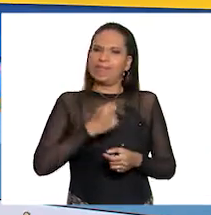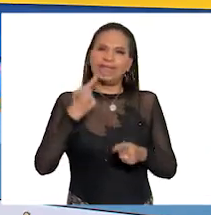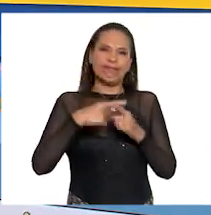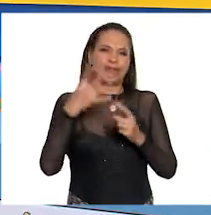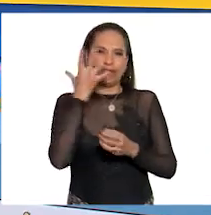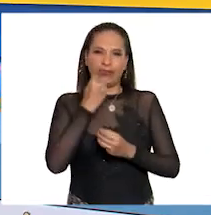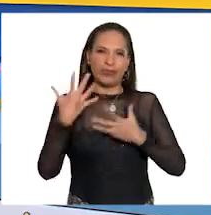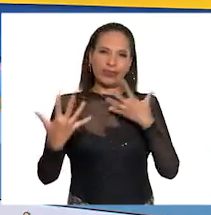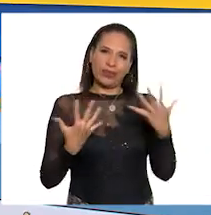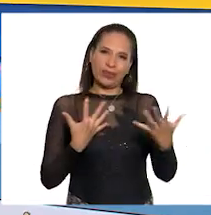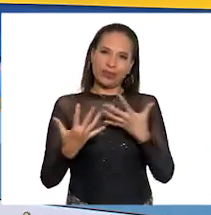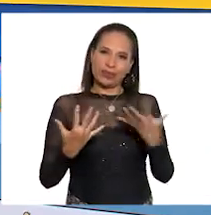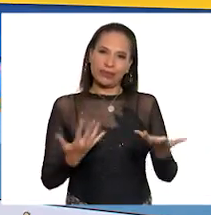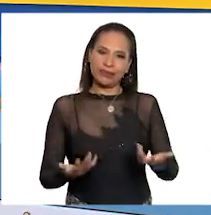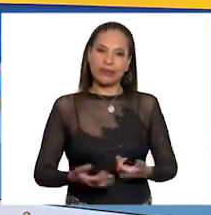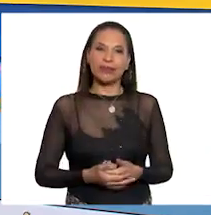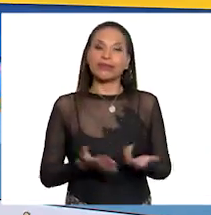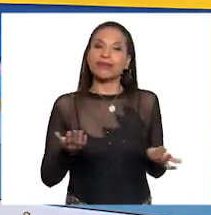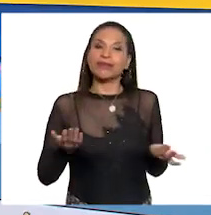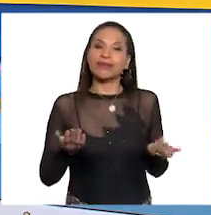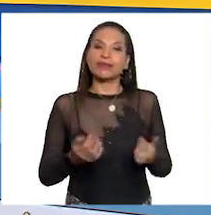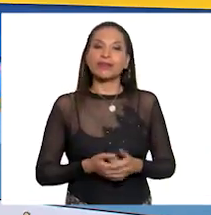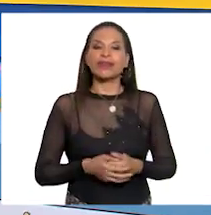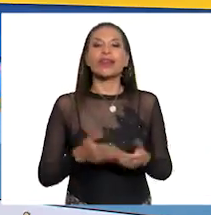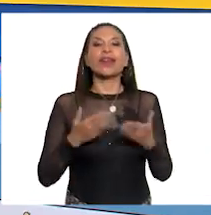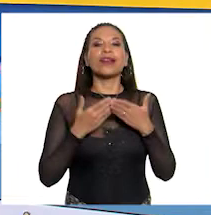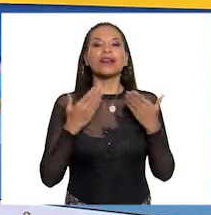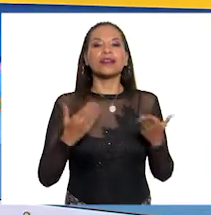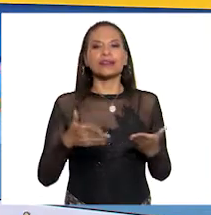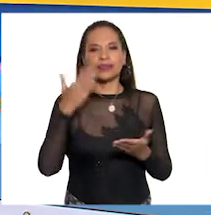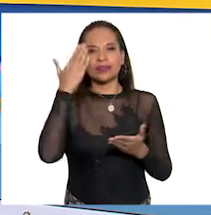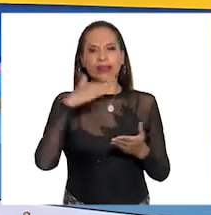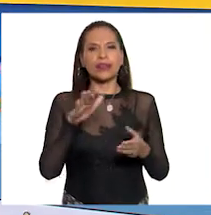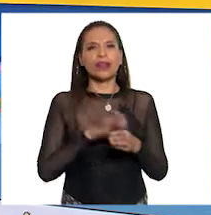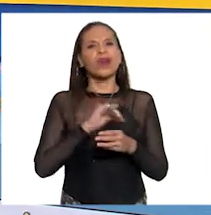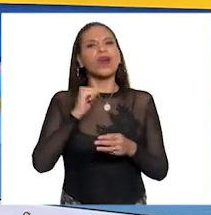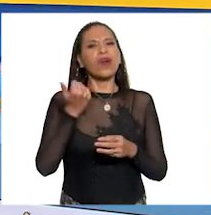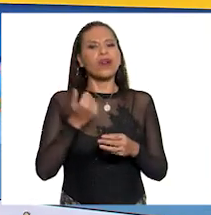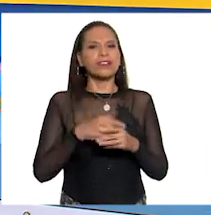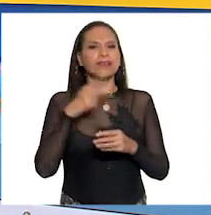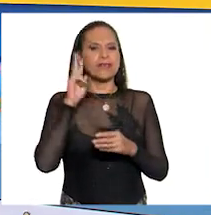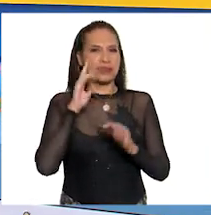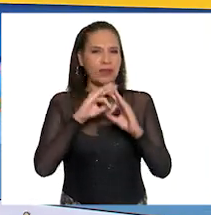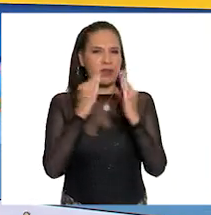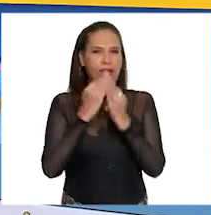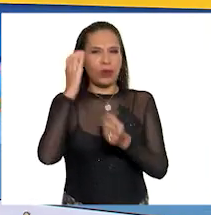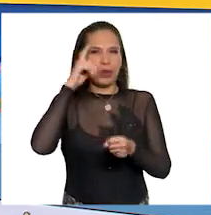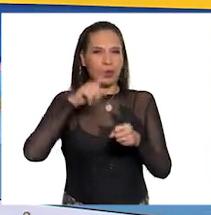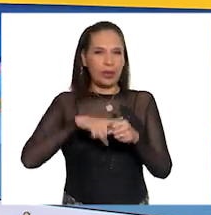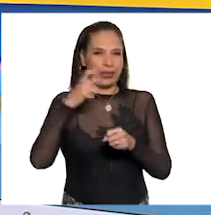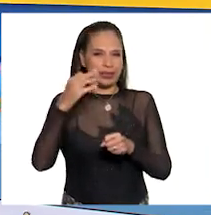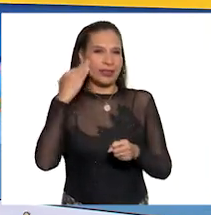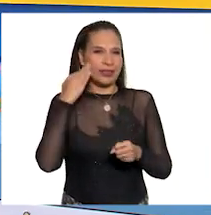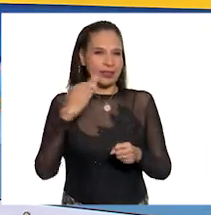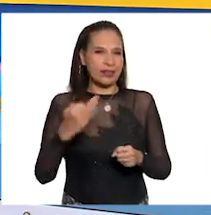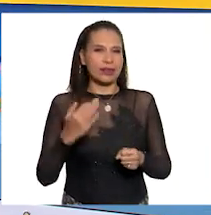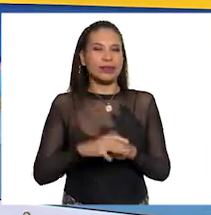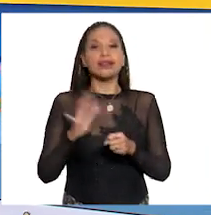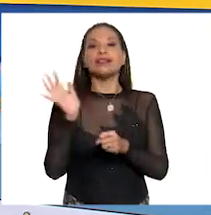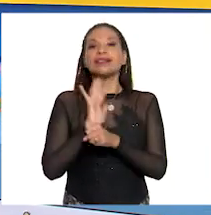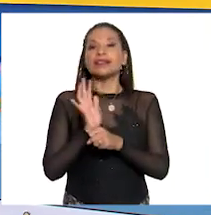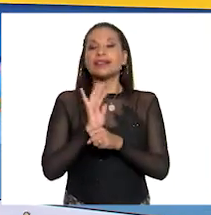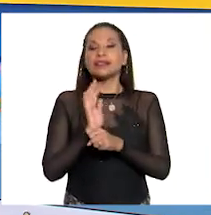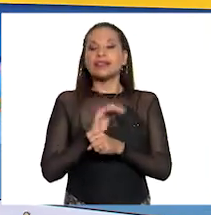muy coloridas. Bueno, ahora ya sabemos que otra de las manifestaciones culturales de esta época fue el